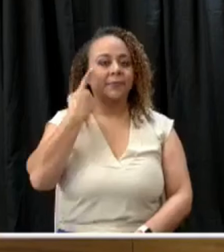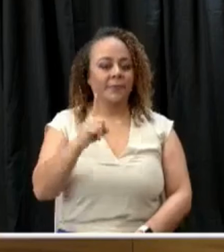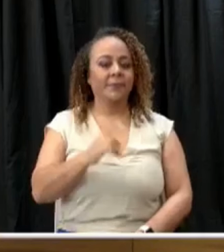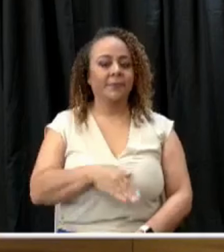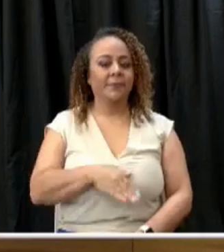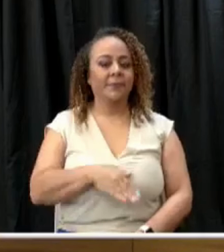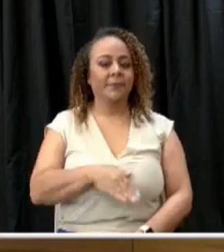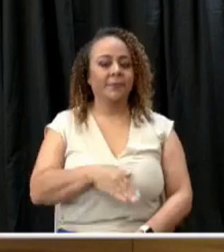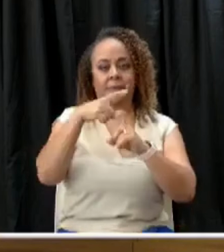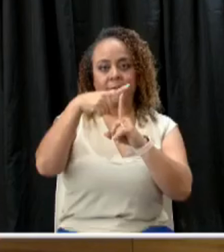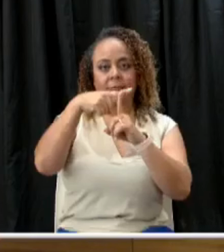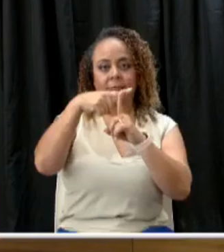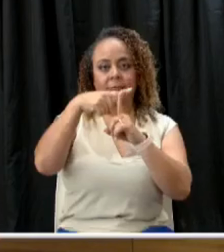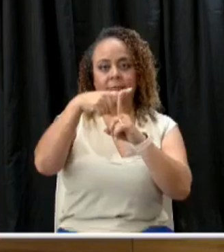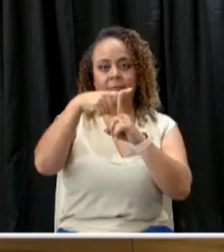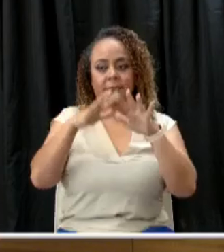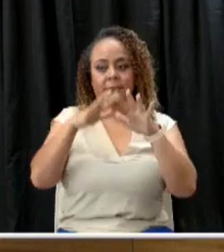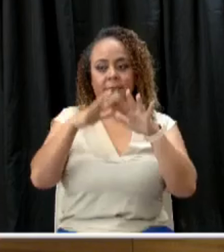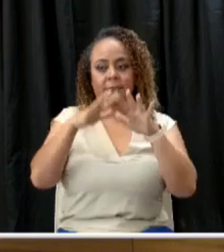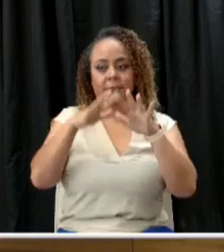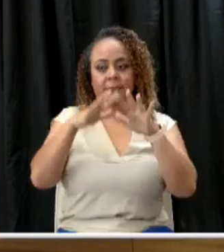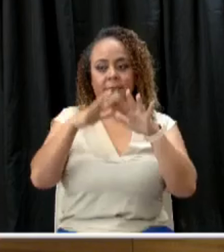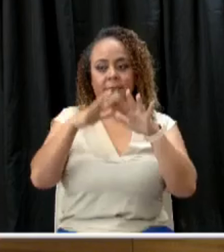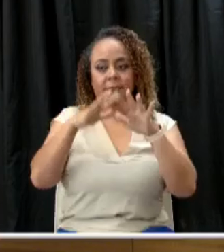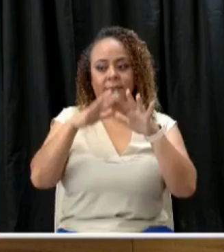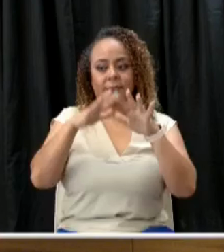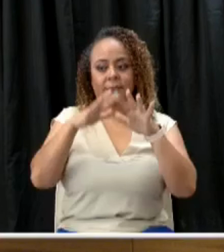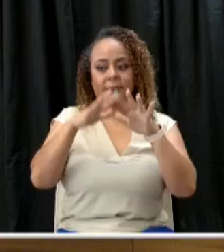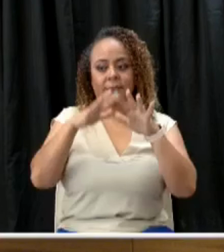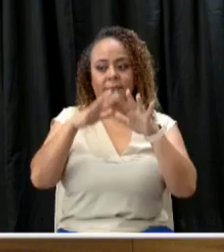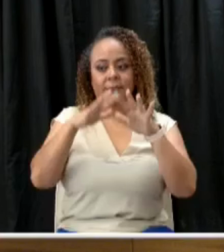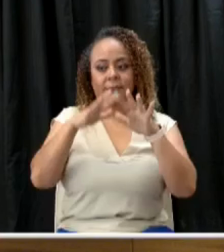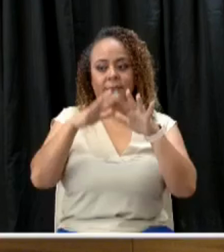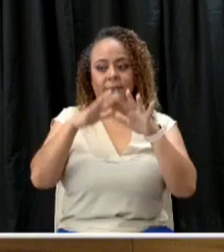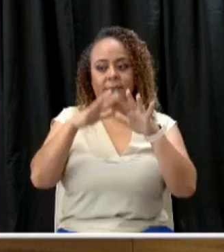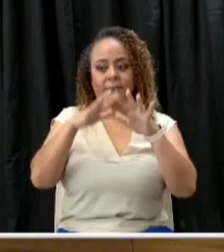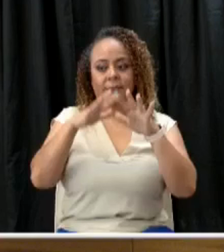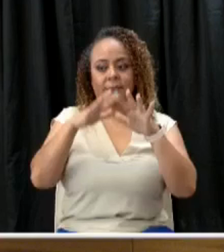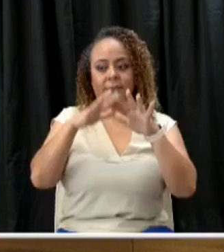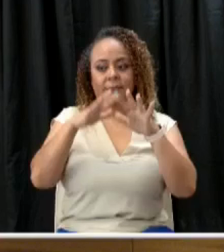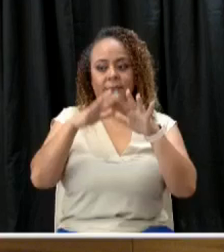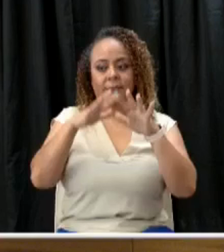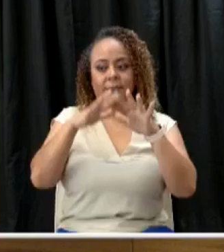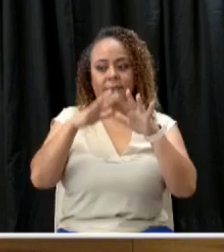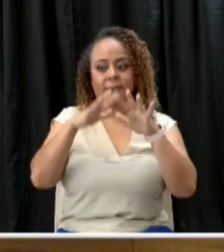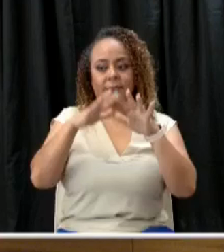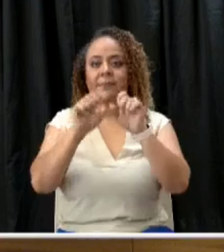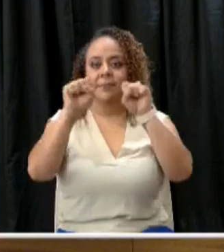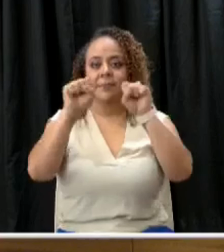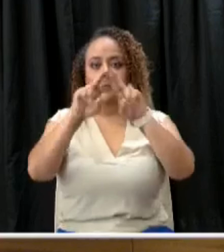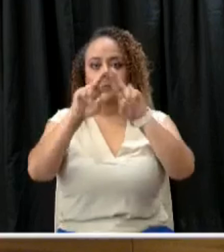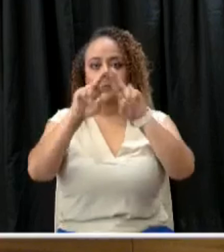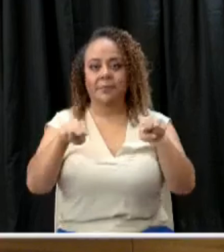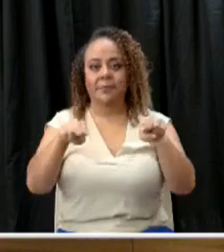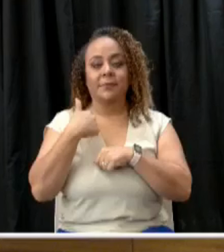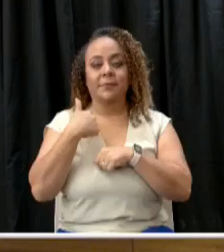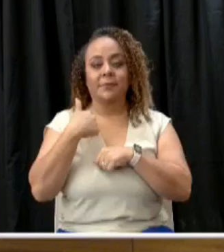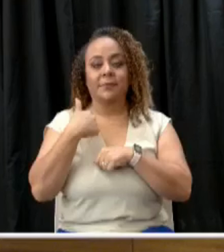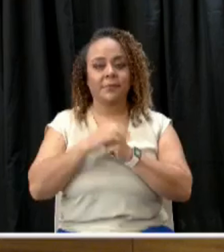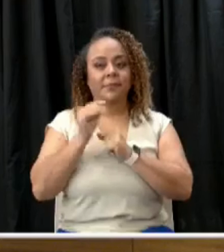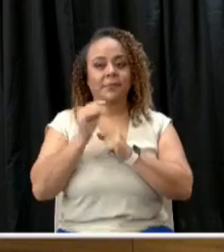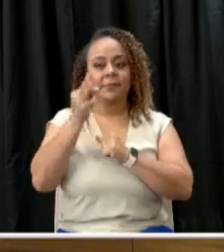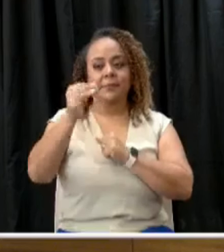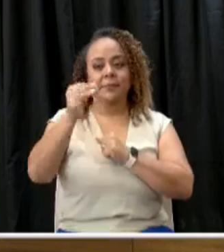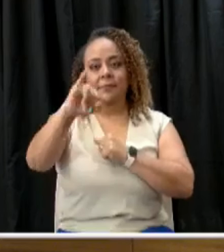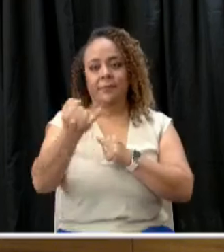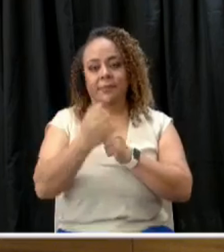medir las temperaturas a nivel de empresa y a nivel de región. Así que no se puede perder este webinar que vamos a tener el día